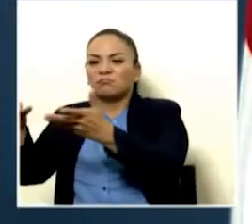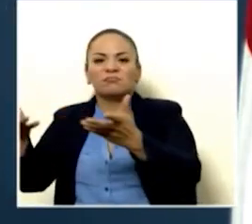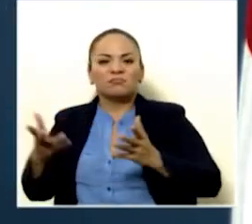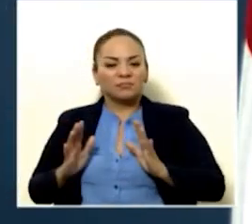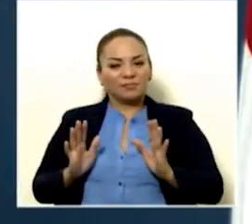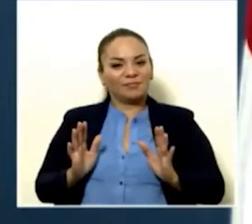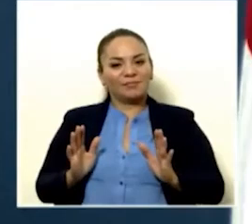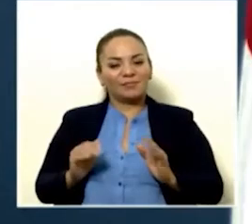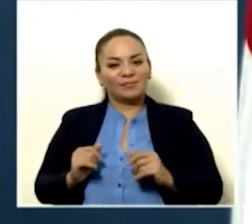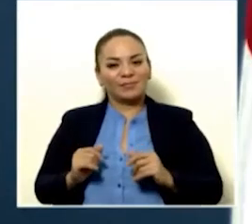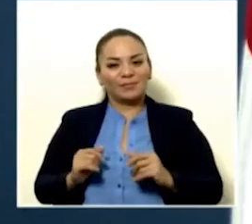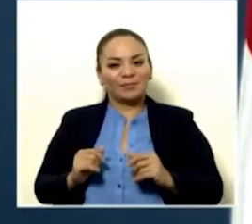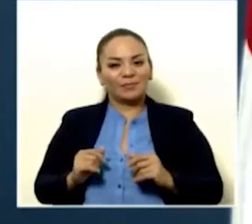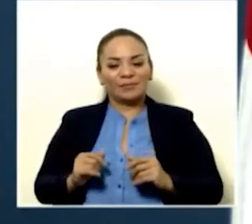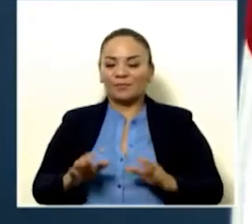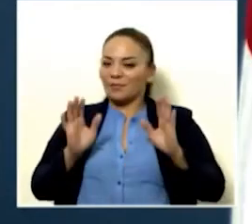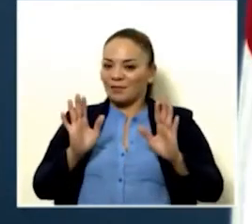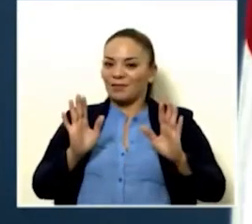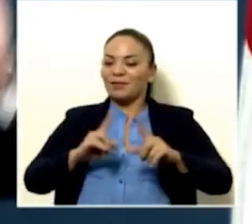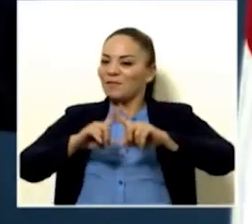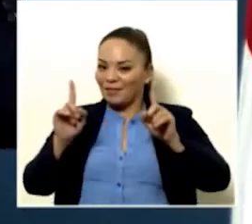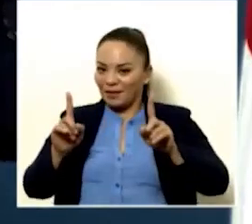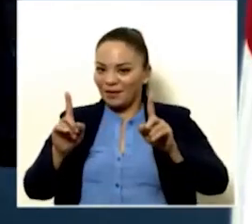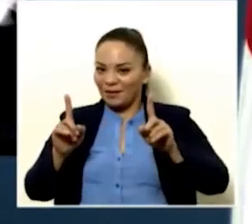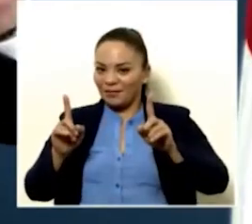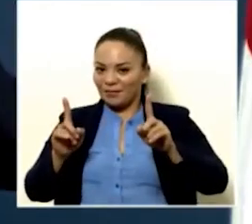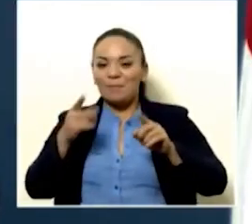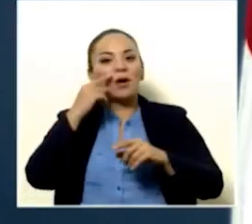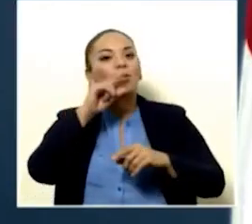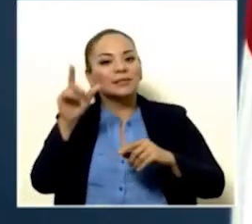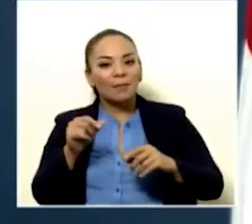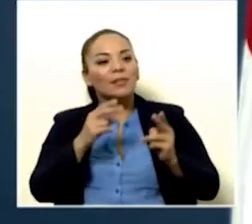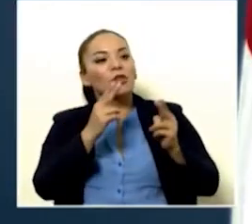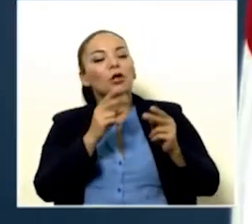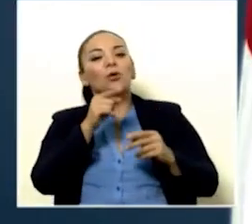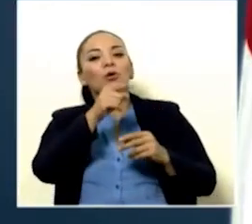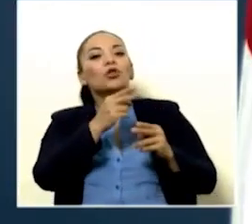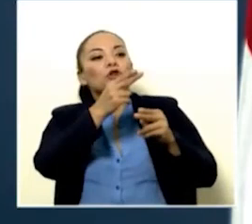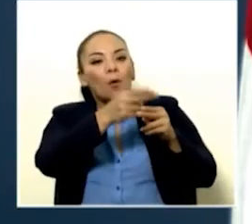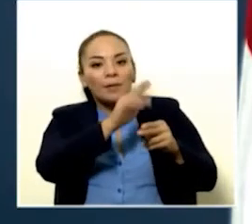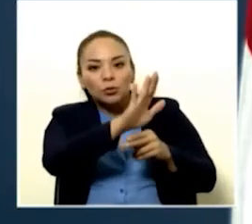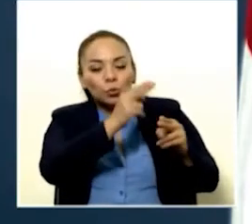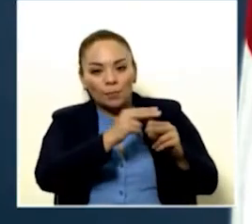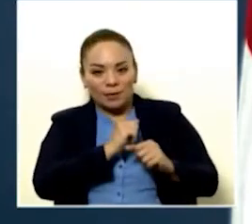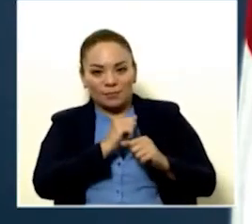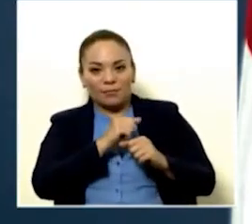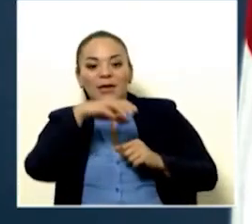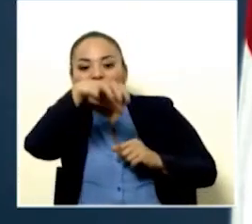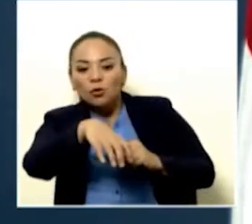¿Qué de la información suya, su nombre y su número y su cantón donde usted